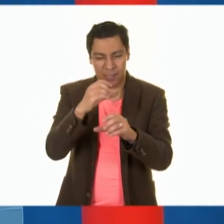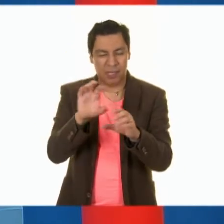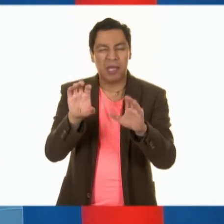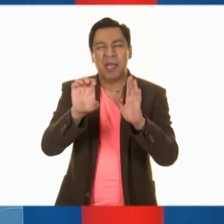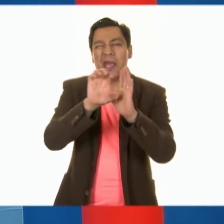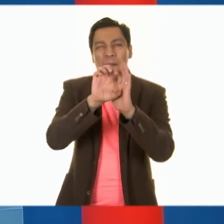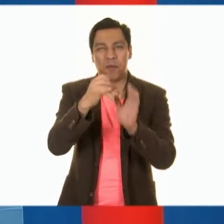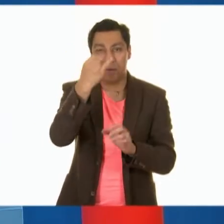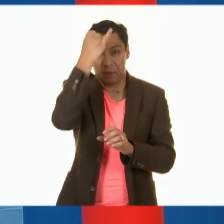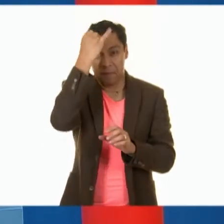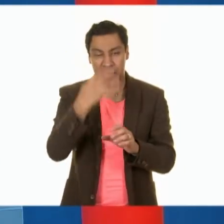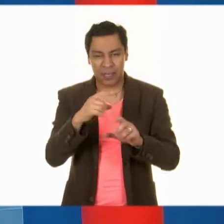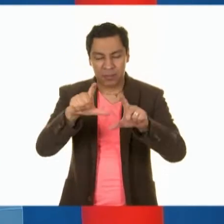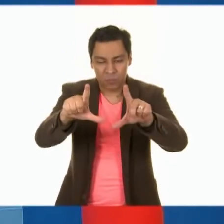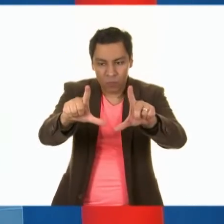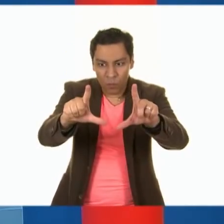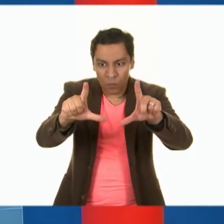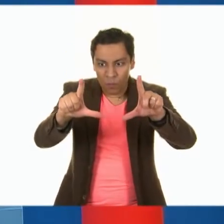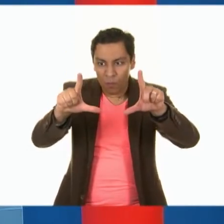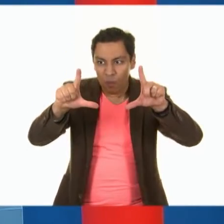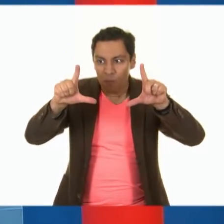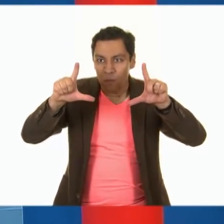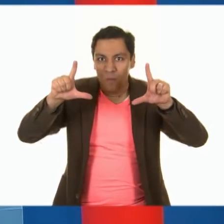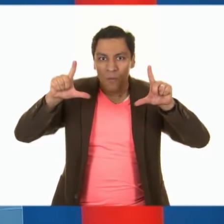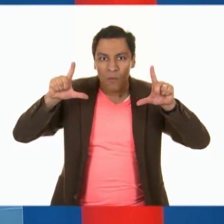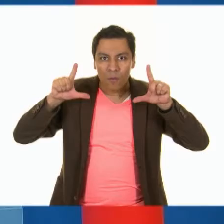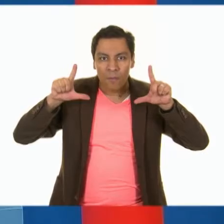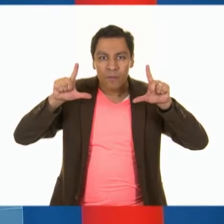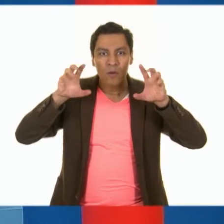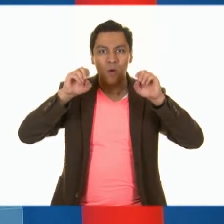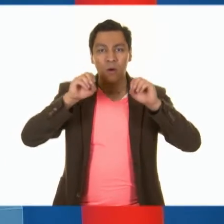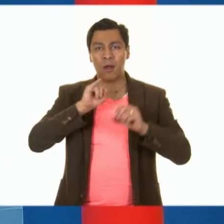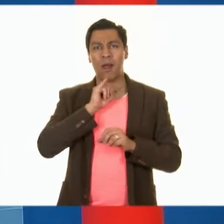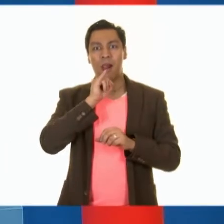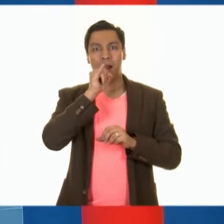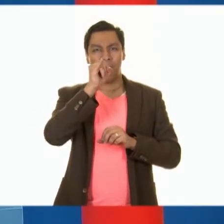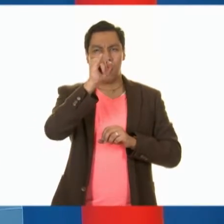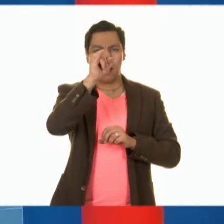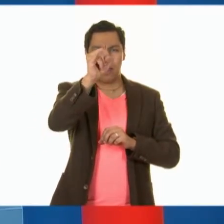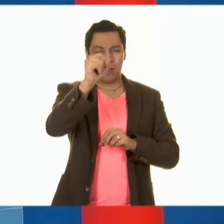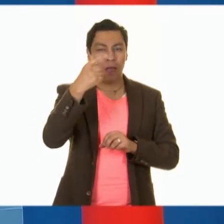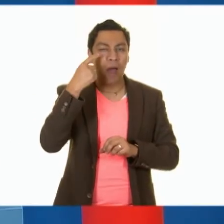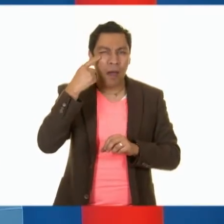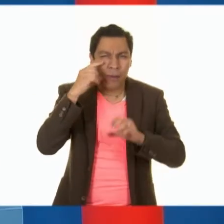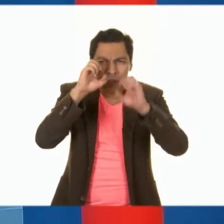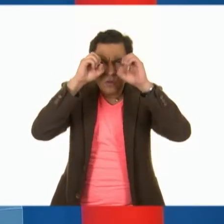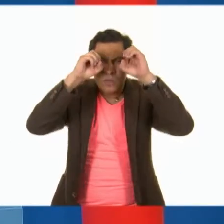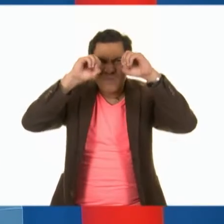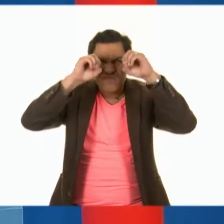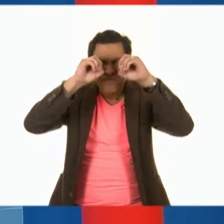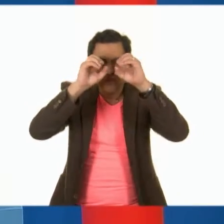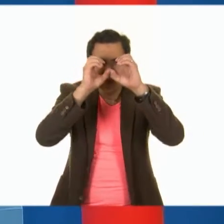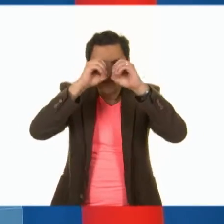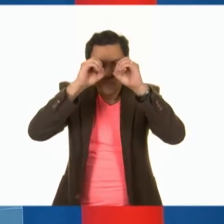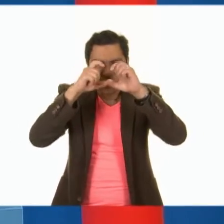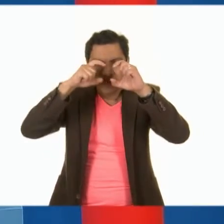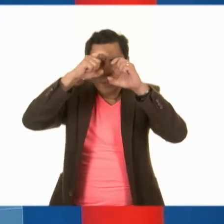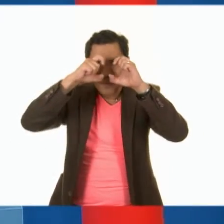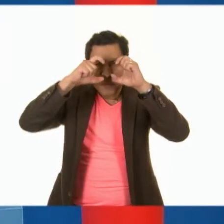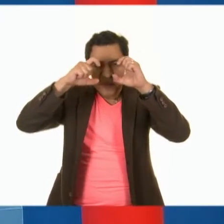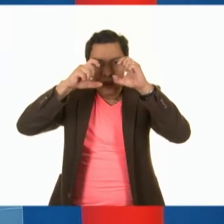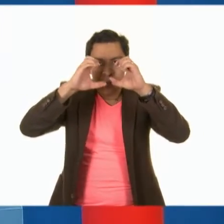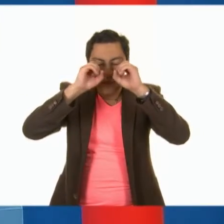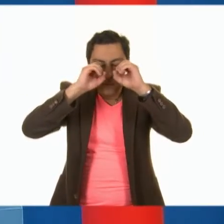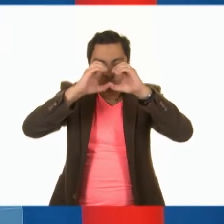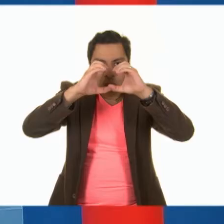imágenes, permitiéndonos ver con claridad objetos muy pequeños o lejanos. Pero todo esto es posible por ciertas propiedades que tiene